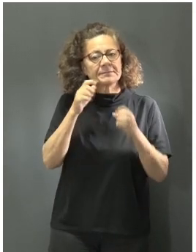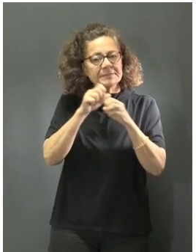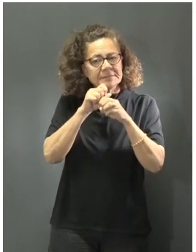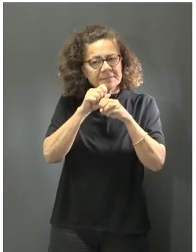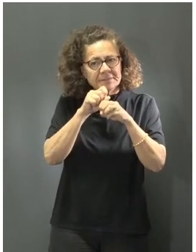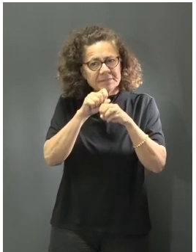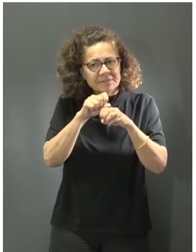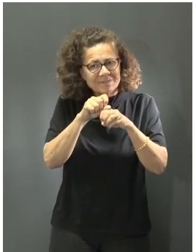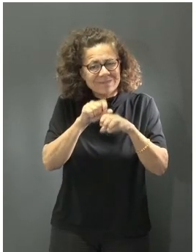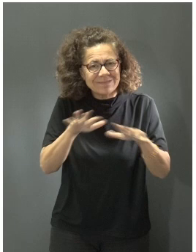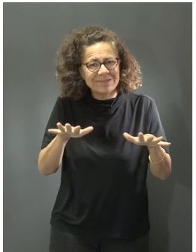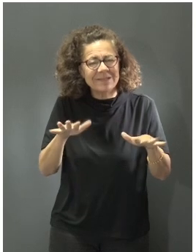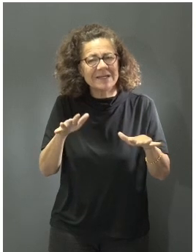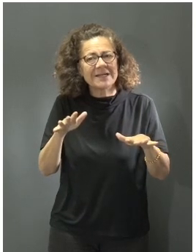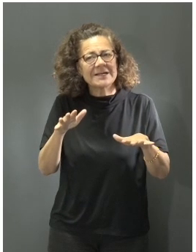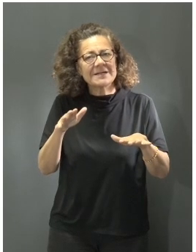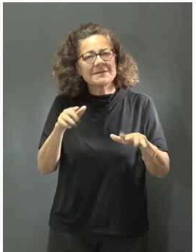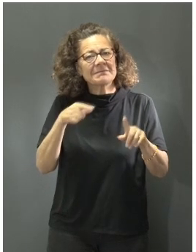de